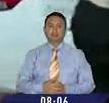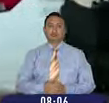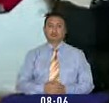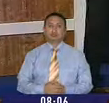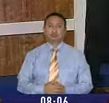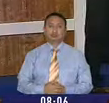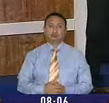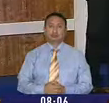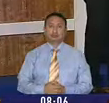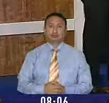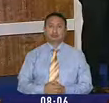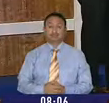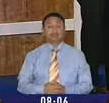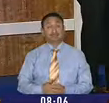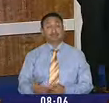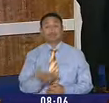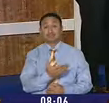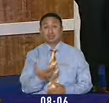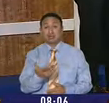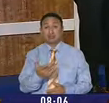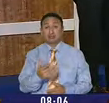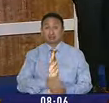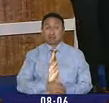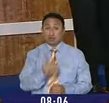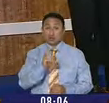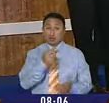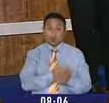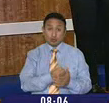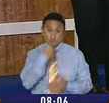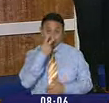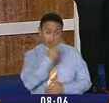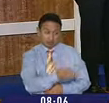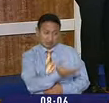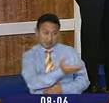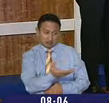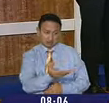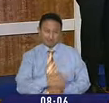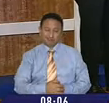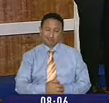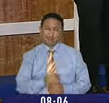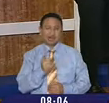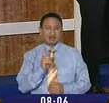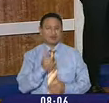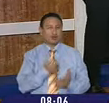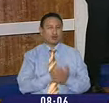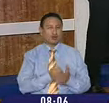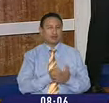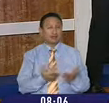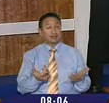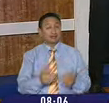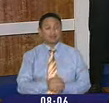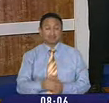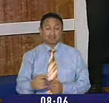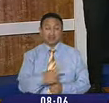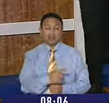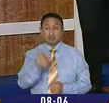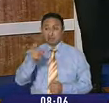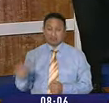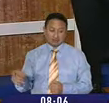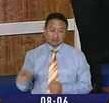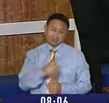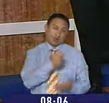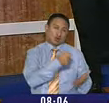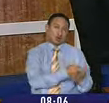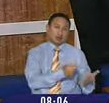Sánchez. Así además no compren nomás. Cuando hay este tipo de servicios, porque la gente ve y compra. Claro que sí. Así que